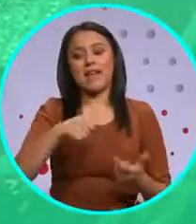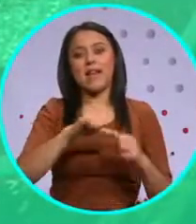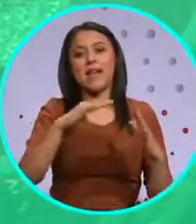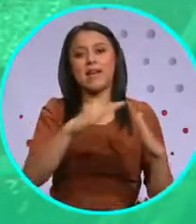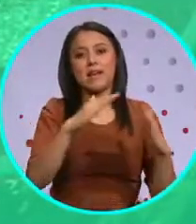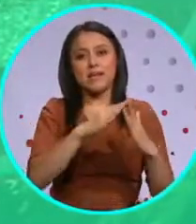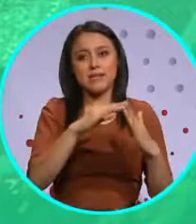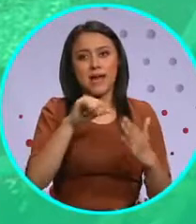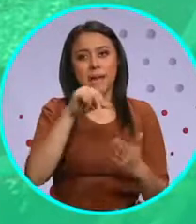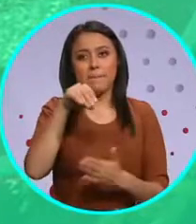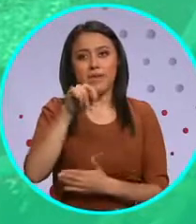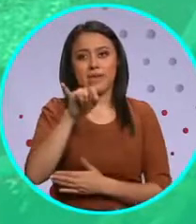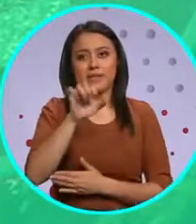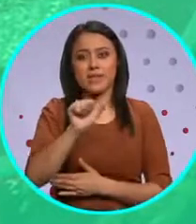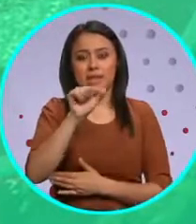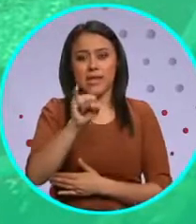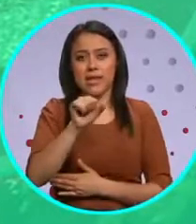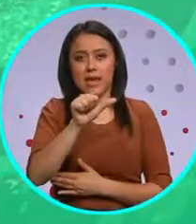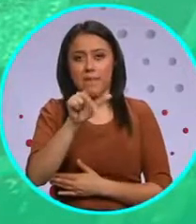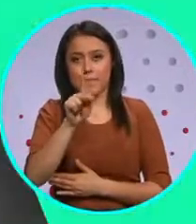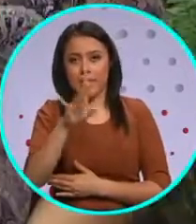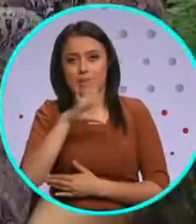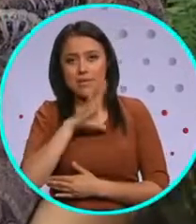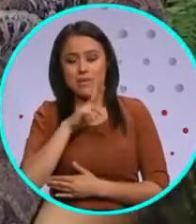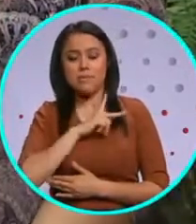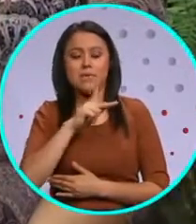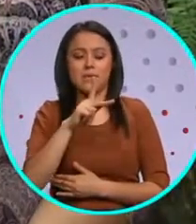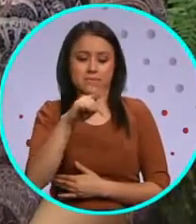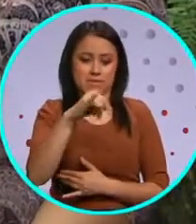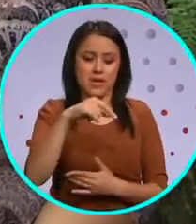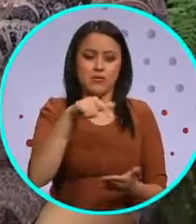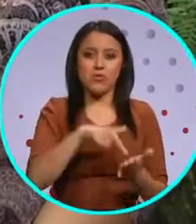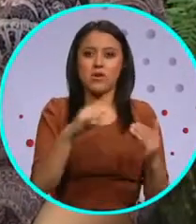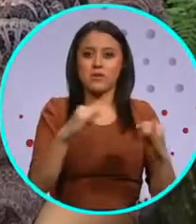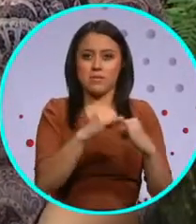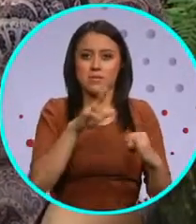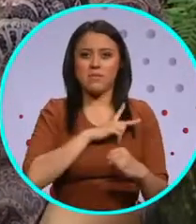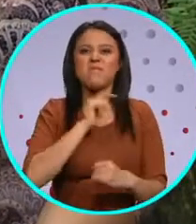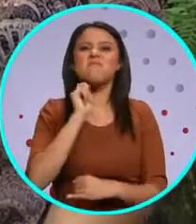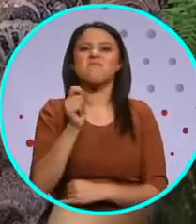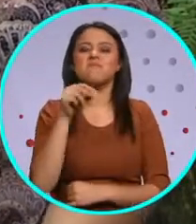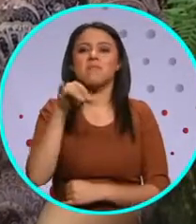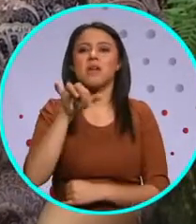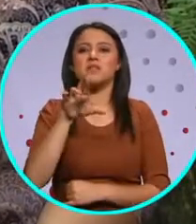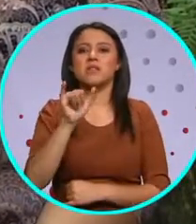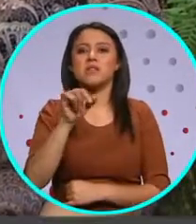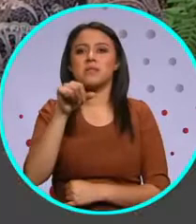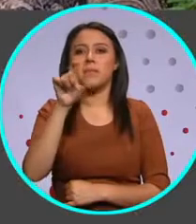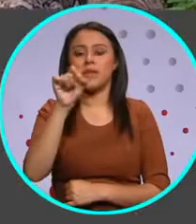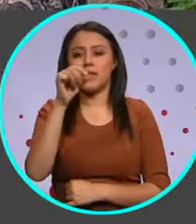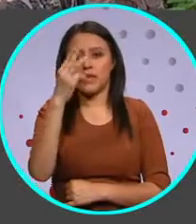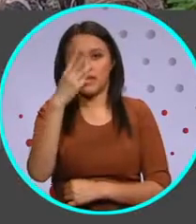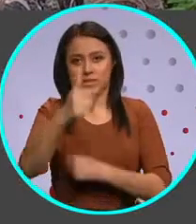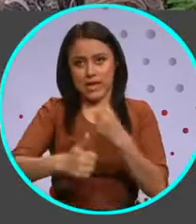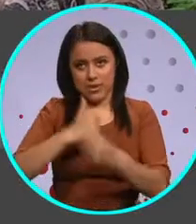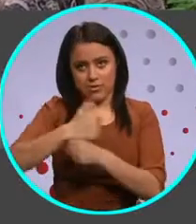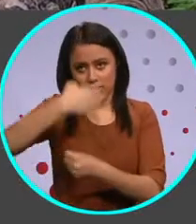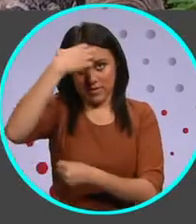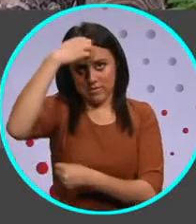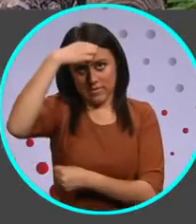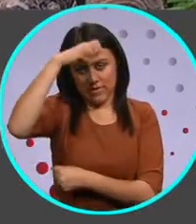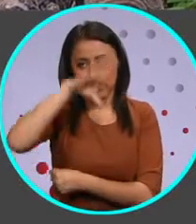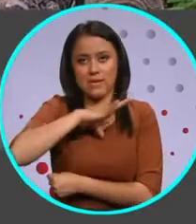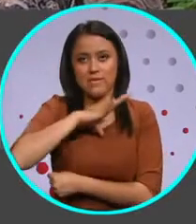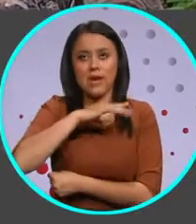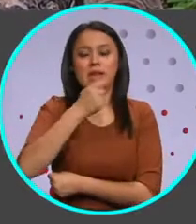mercedes y apple institución de asistencia privada casa de las mercedes es una institución con 23 años de experiencia la cual viene atendiendo